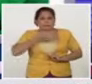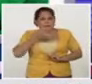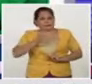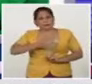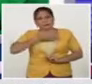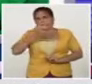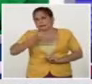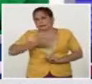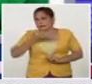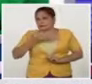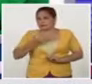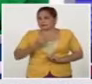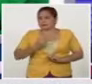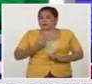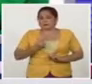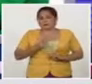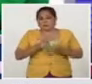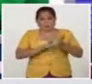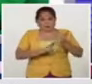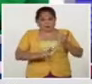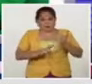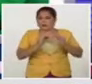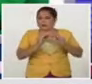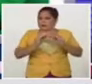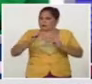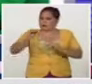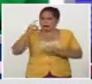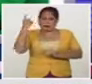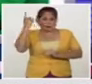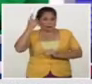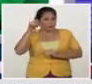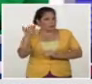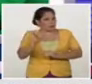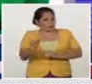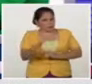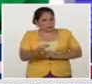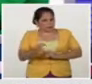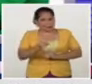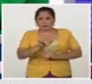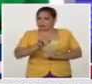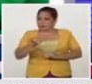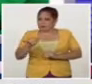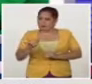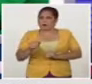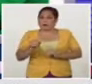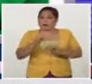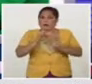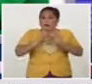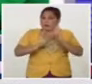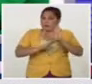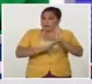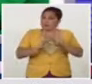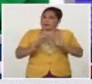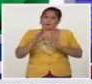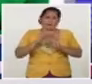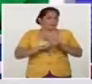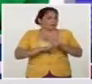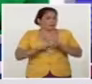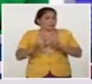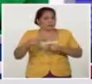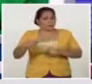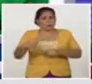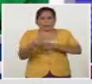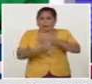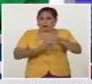defensa, no solo a la provincia, a nivel de la provincia, sino a nivel de los municipios, la adopción de diferentes medidas, pero